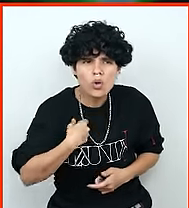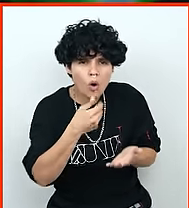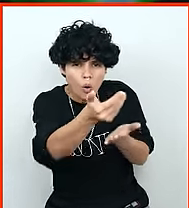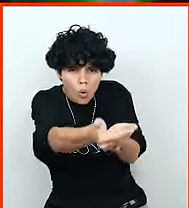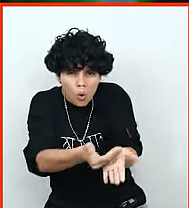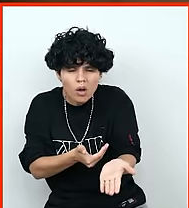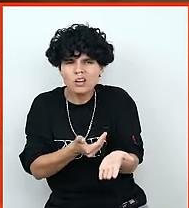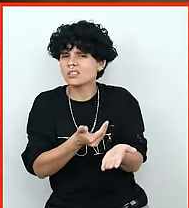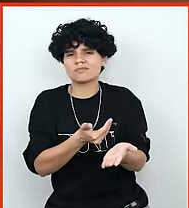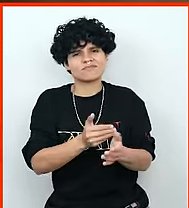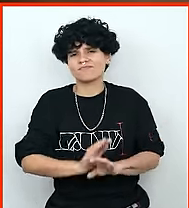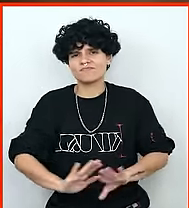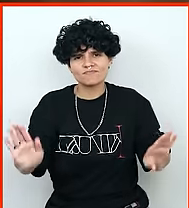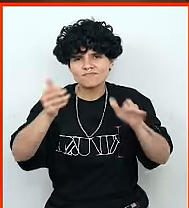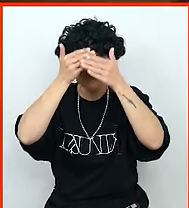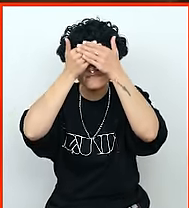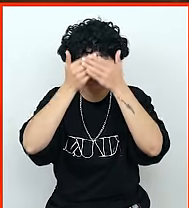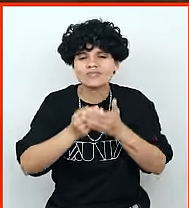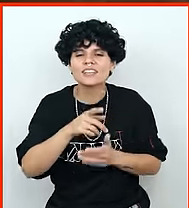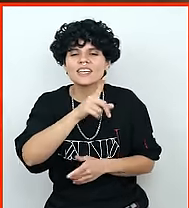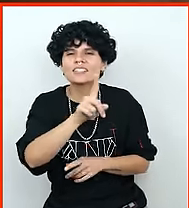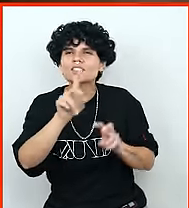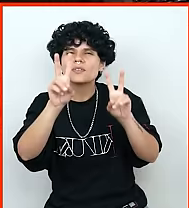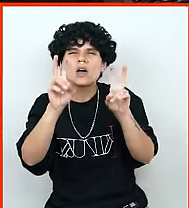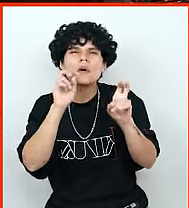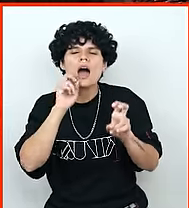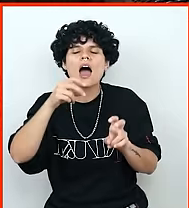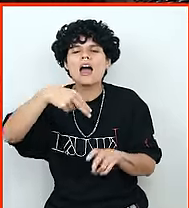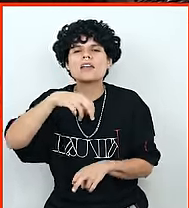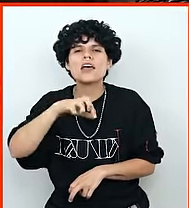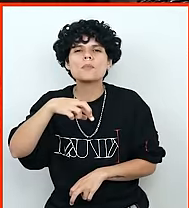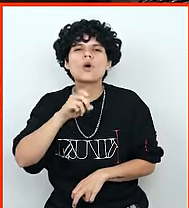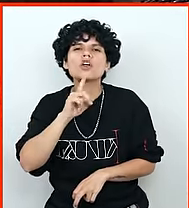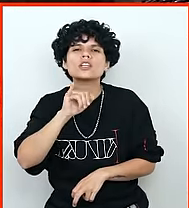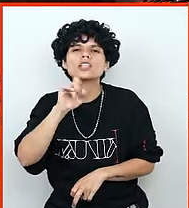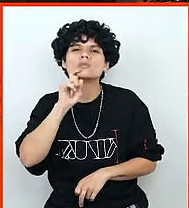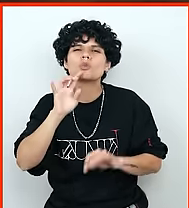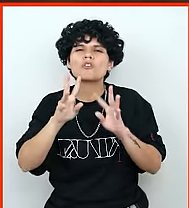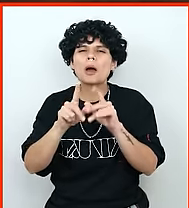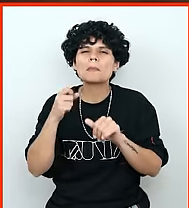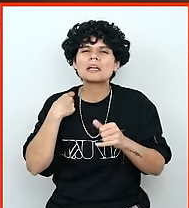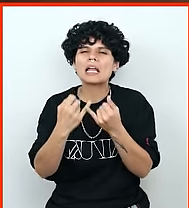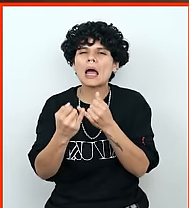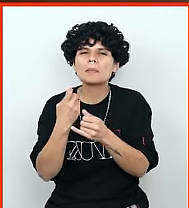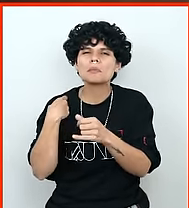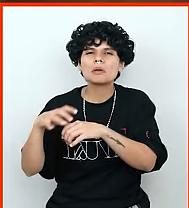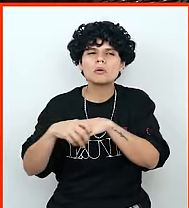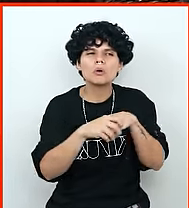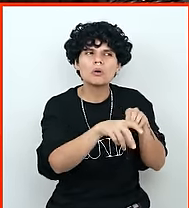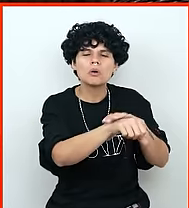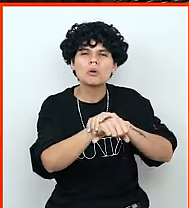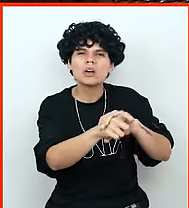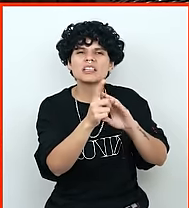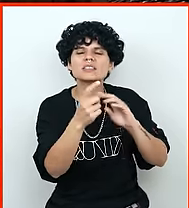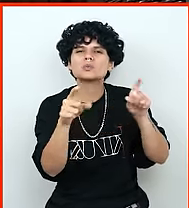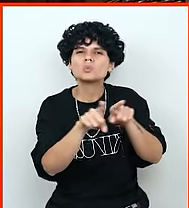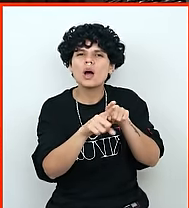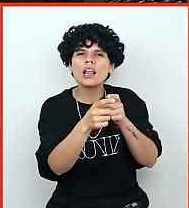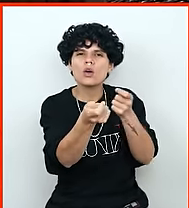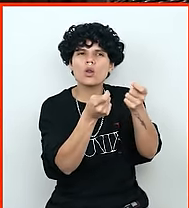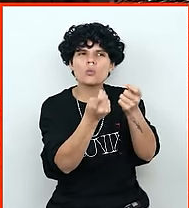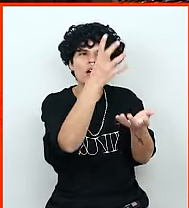veremos nada de eso. ¿A qué se refiere un poco? Sí. Quizás al nepotismo, quizás a que hay ciertos grupos económicos que tienen el control de todo y que dependiendo de esos